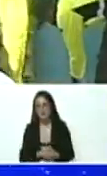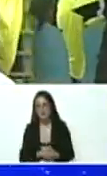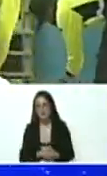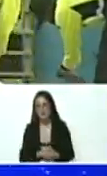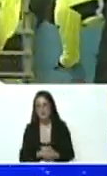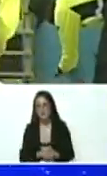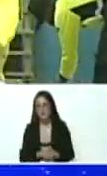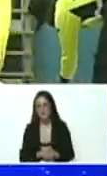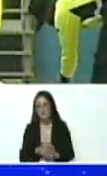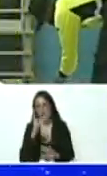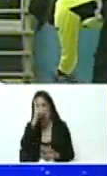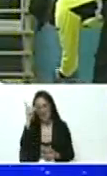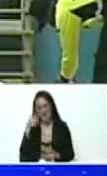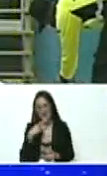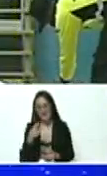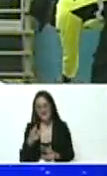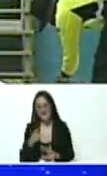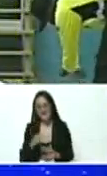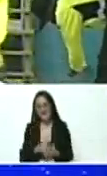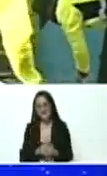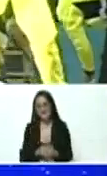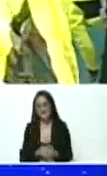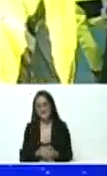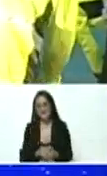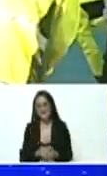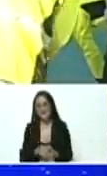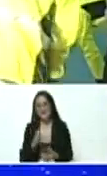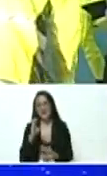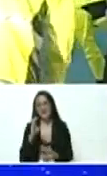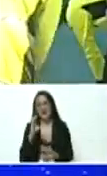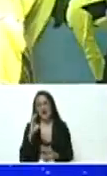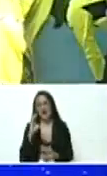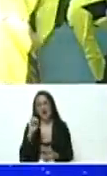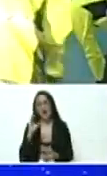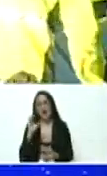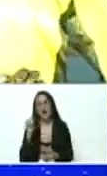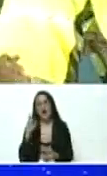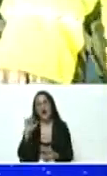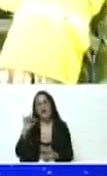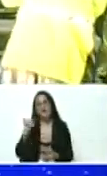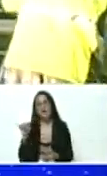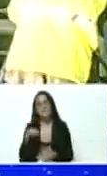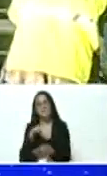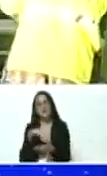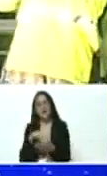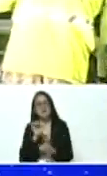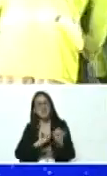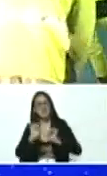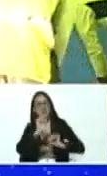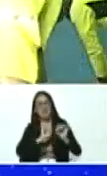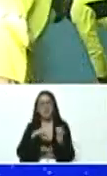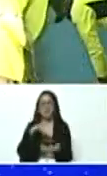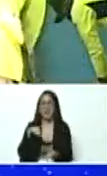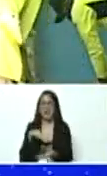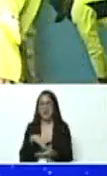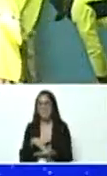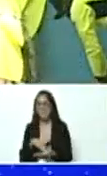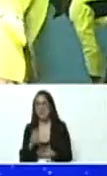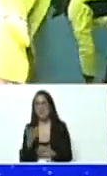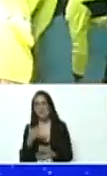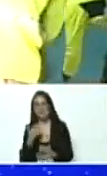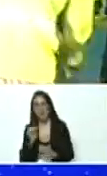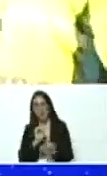¿Cómo que le dice Diosdado? Con Frey Conagua. Carlos Ocarí. No, que Miami, a defender a Miami. En vez de